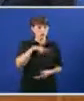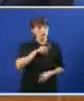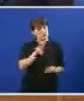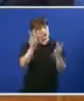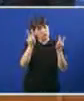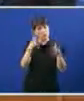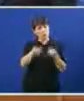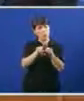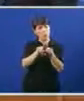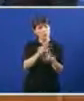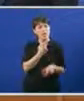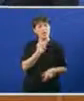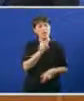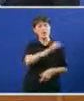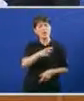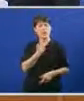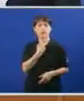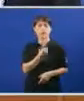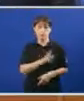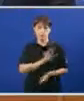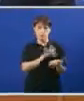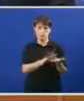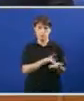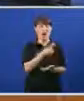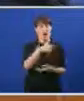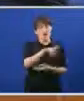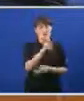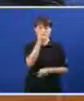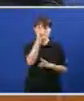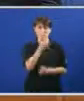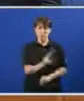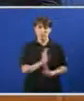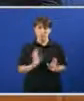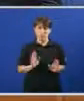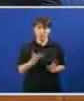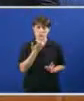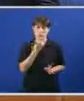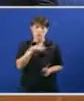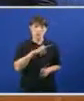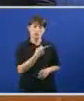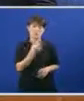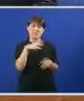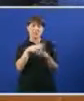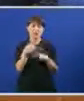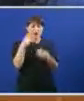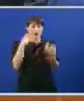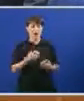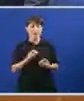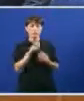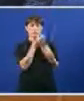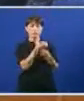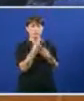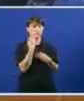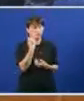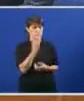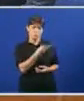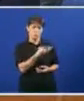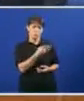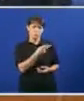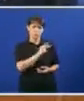é de dificultades da xente. E a xente merece un respeto que lle contemos realmente a situación. Cando vostede me fala